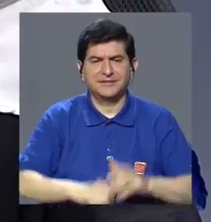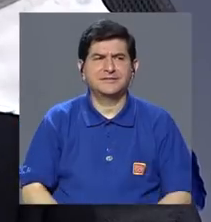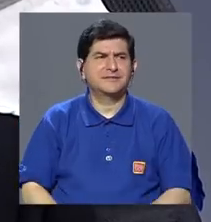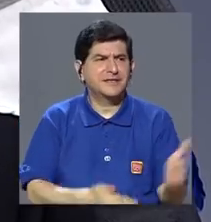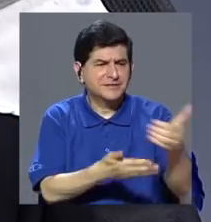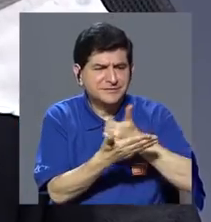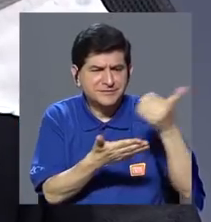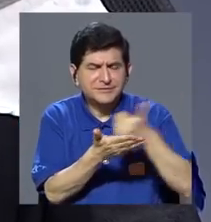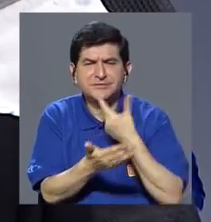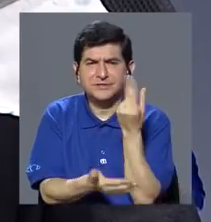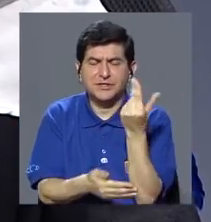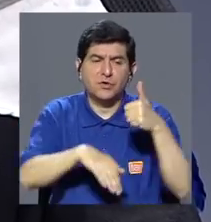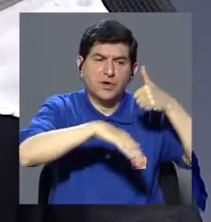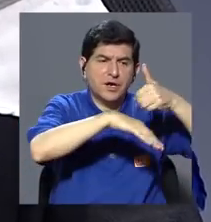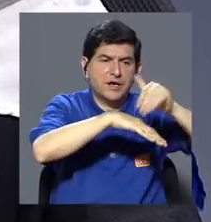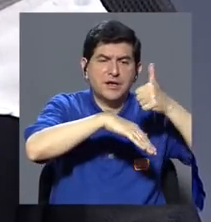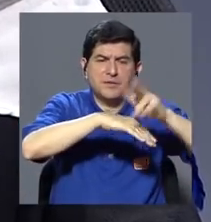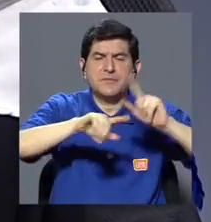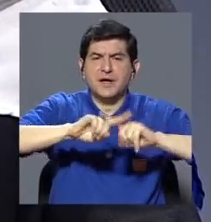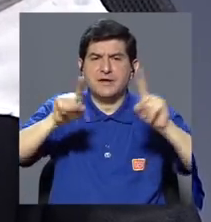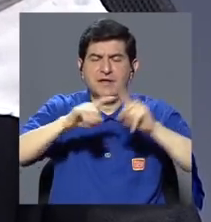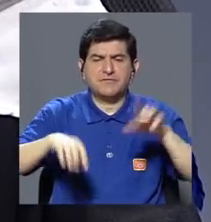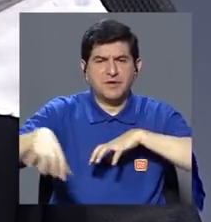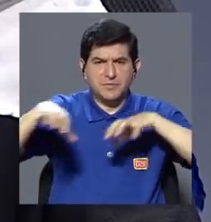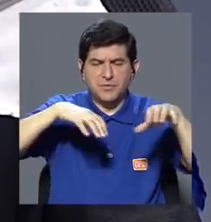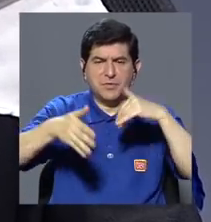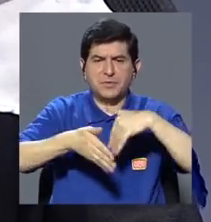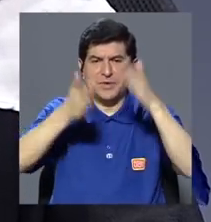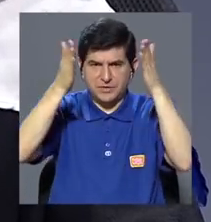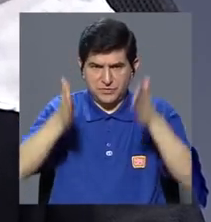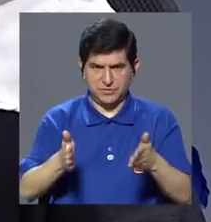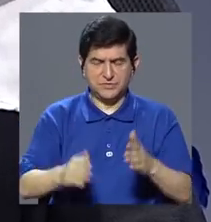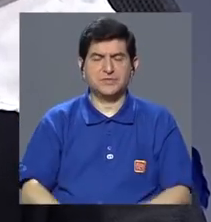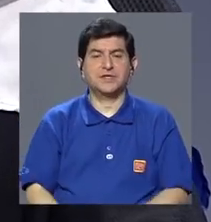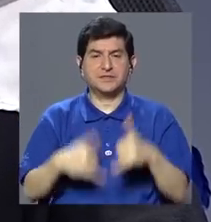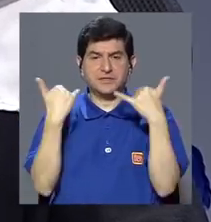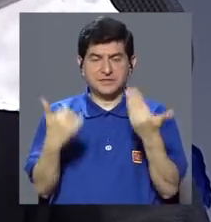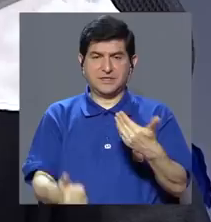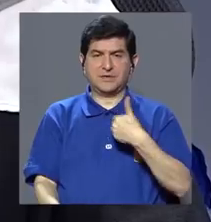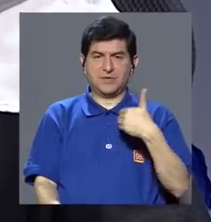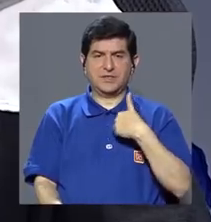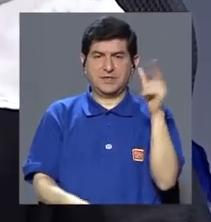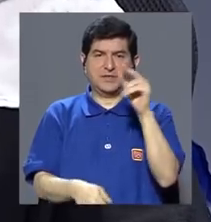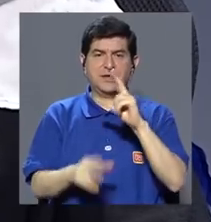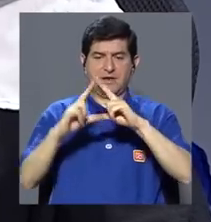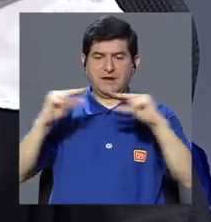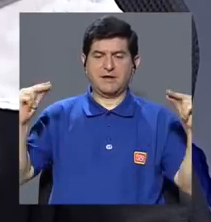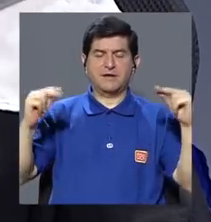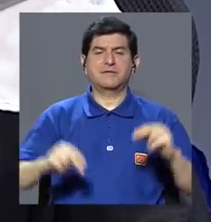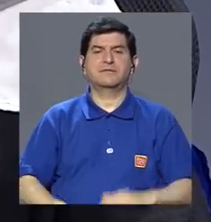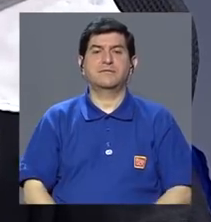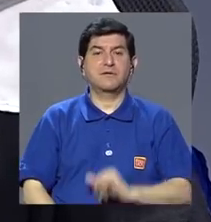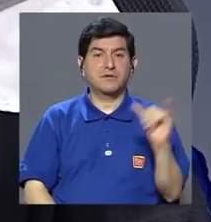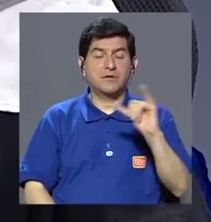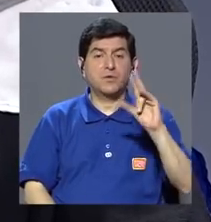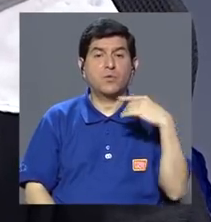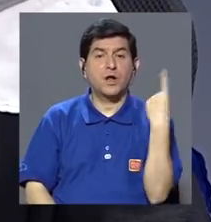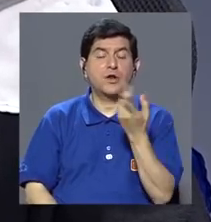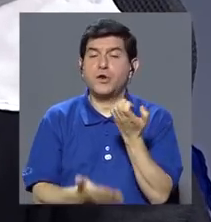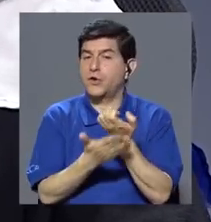recoger fondos y mandar a los diferentes movimientos estudiantiles que existen ahorita en nicaragua y también no sólo